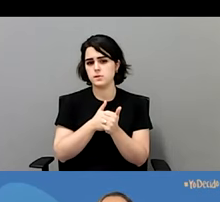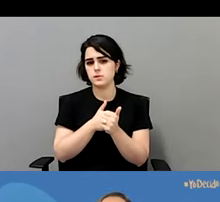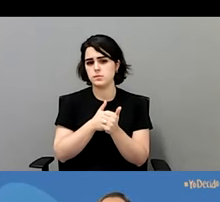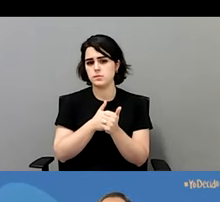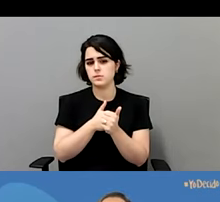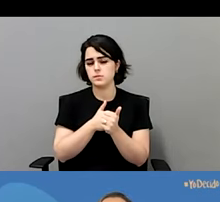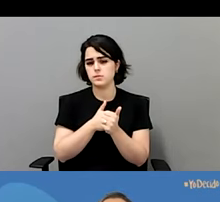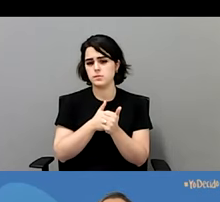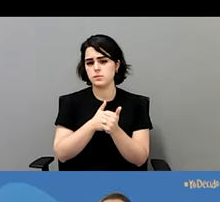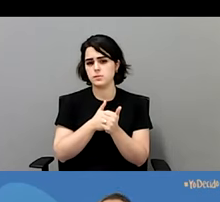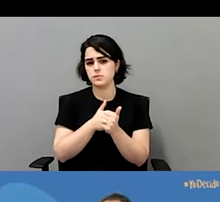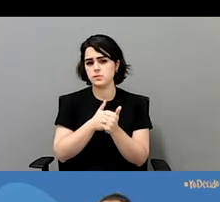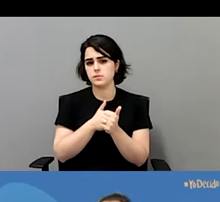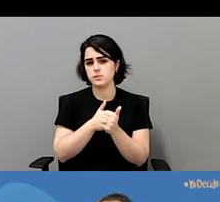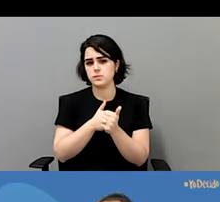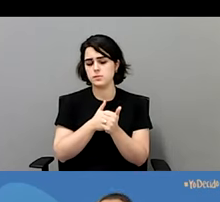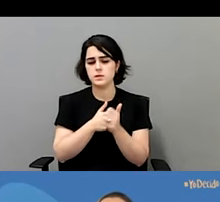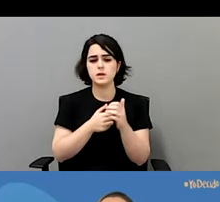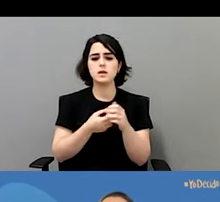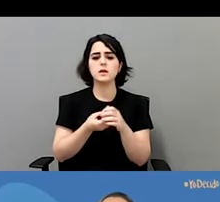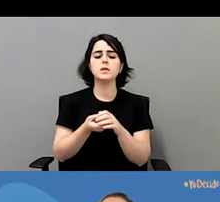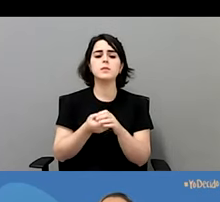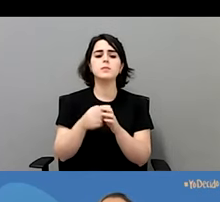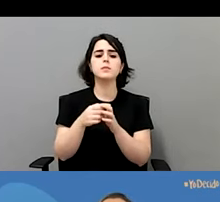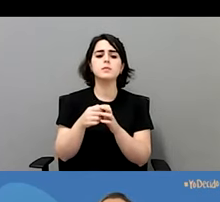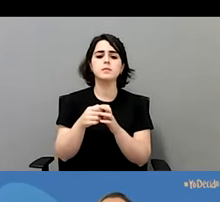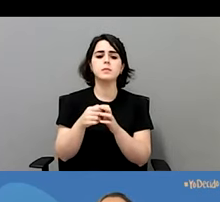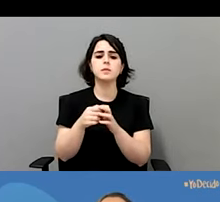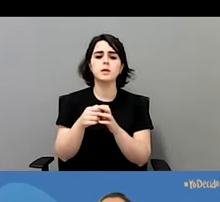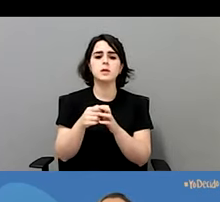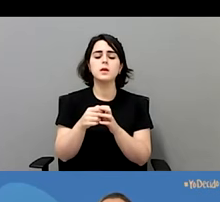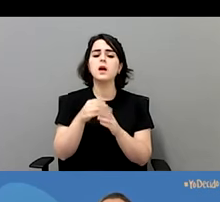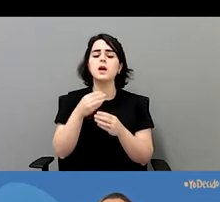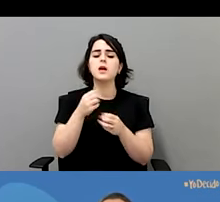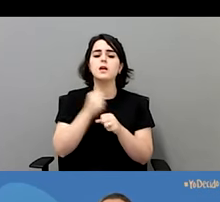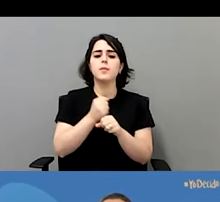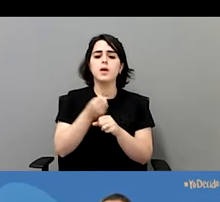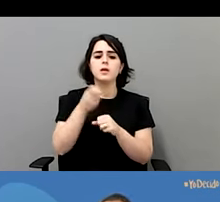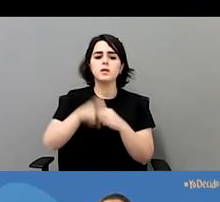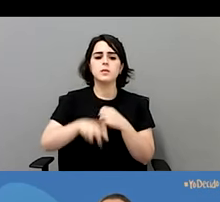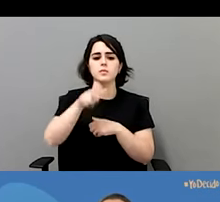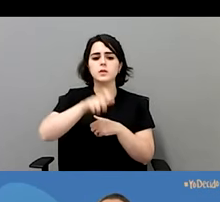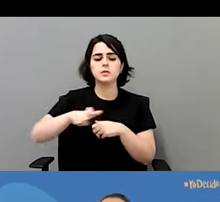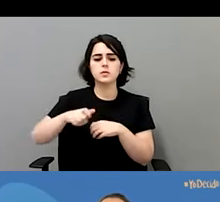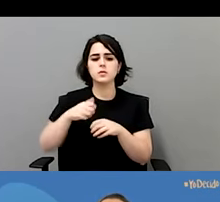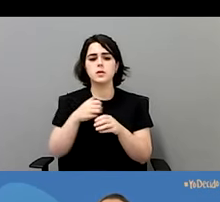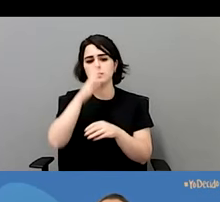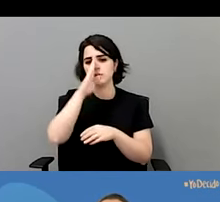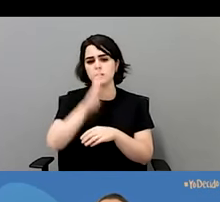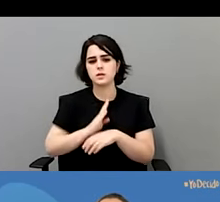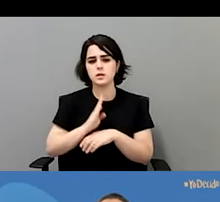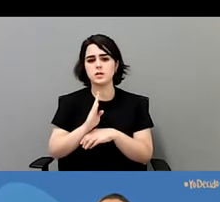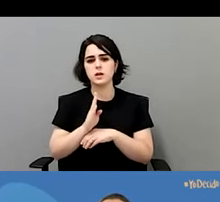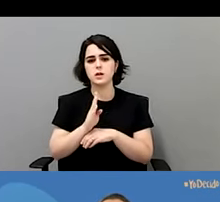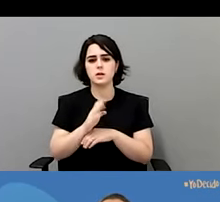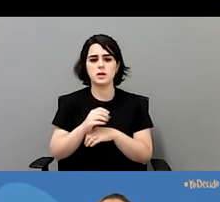personas con parálisis cerebral y grandes necesidades de apoyo